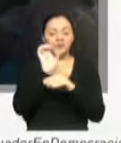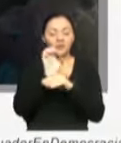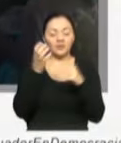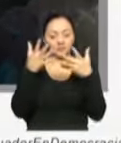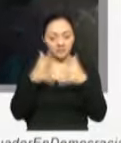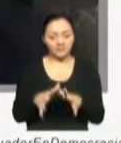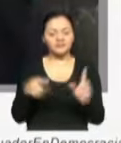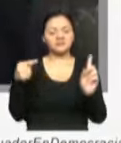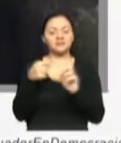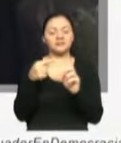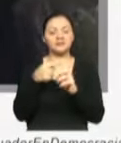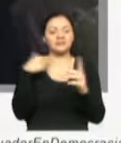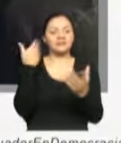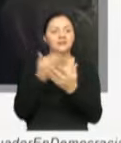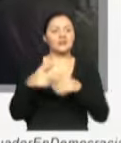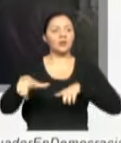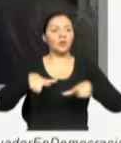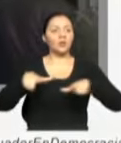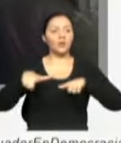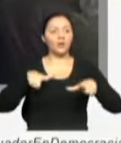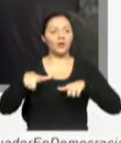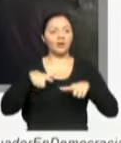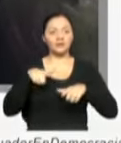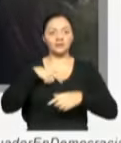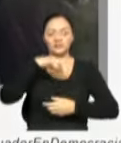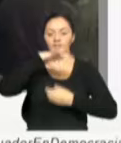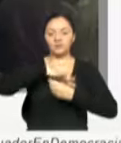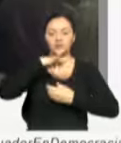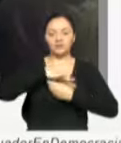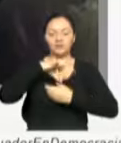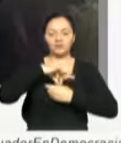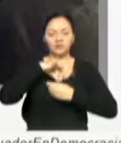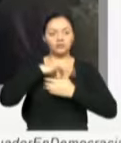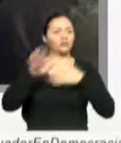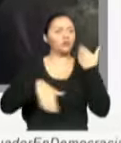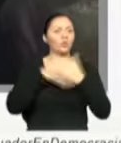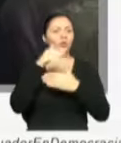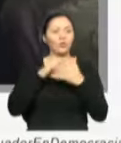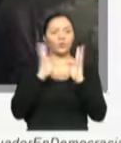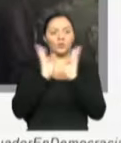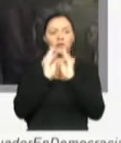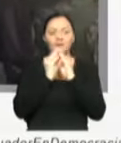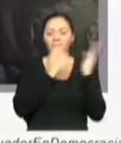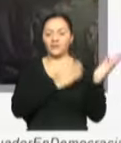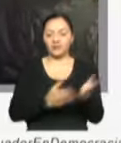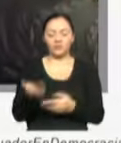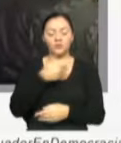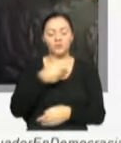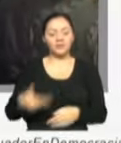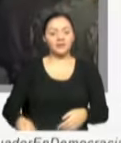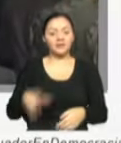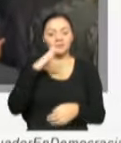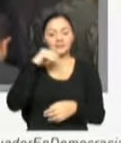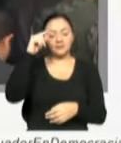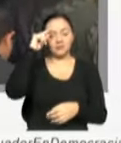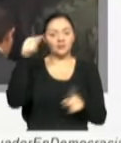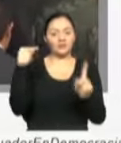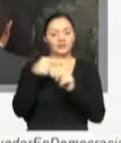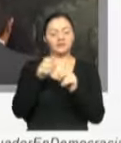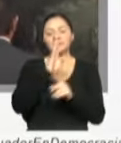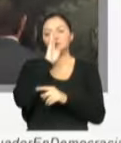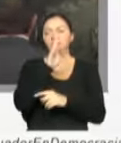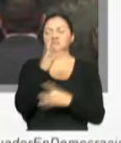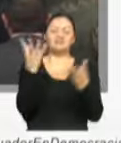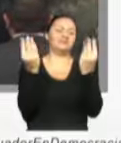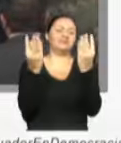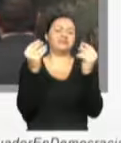Correa Delgado, llega hasta el recinto electoral y, como a todos los eventos en donde asiste el presidente de la República, hay